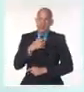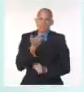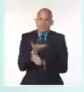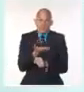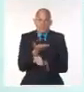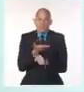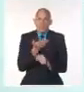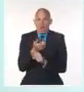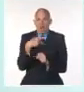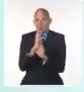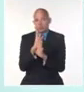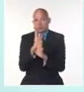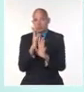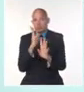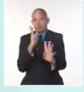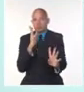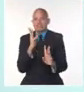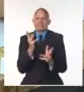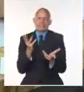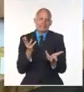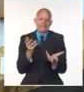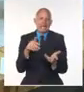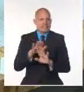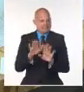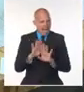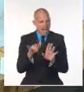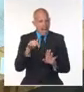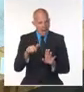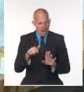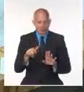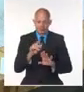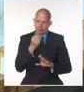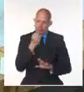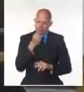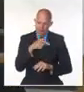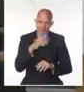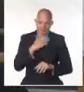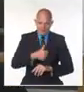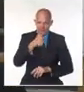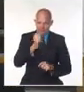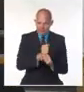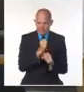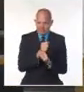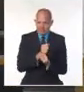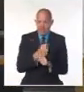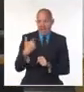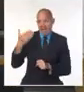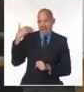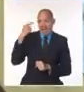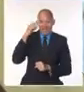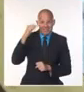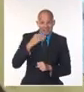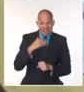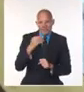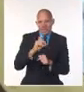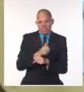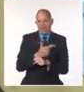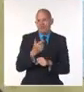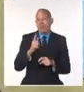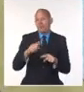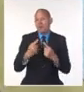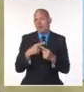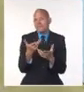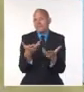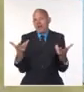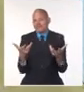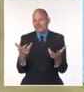medidas organizativas adoptadas por el MINRECS permiten que los tiempos de espera dentro de sus oficinas esté dentro del rango establecido por la ley.